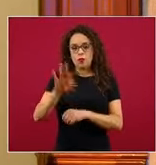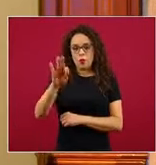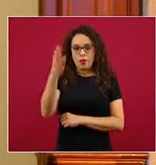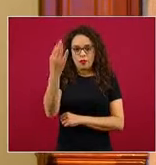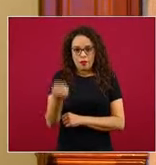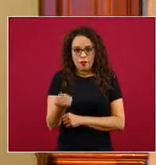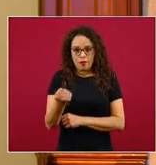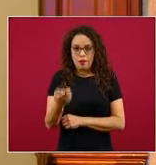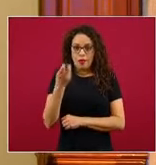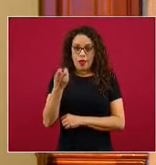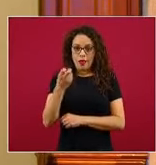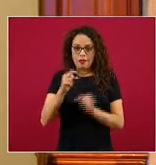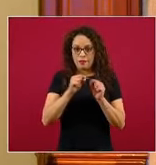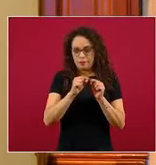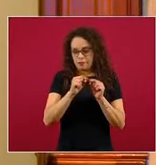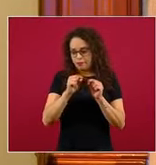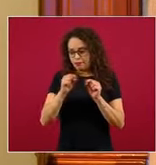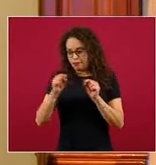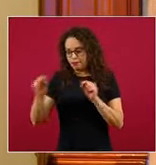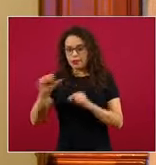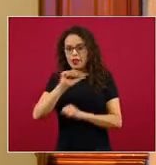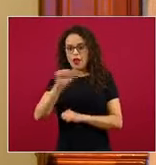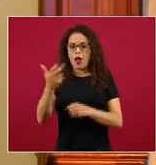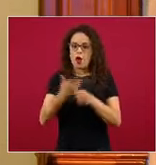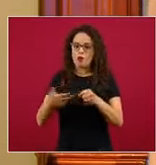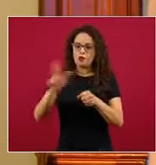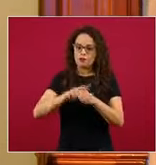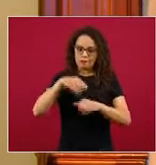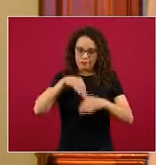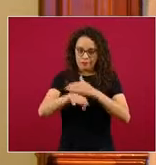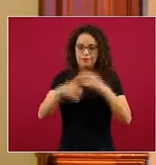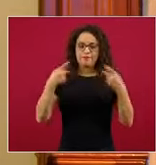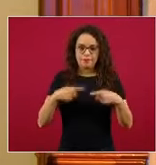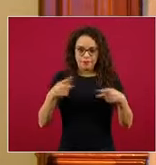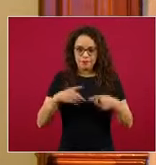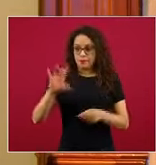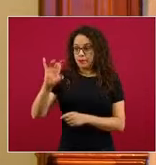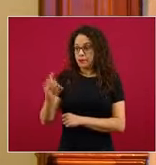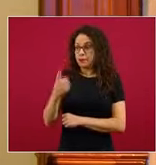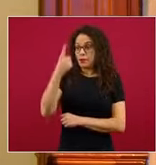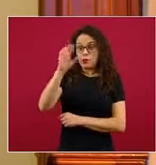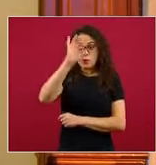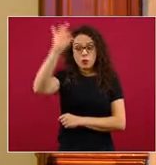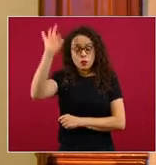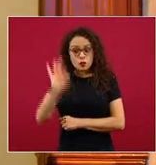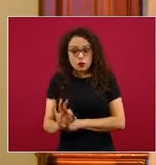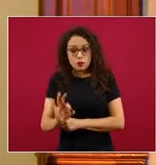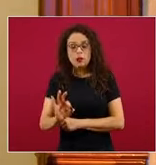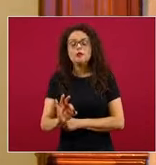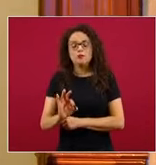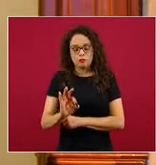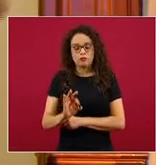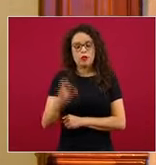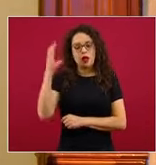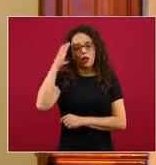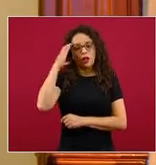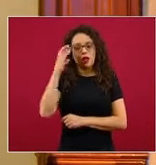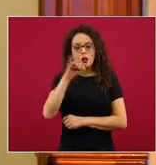49 la curva de casos hospitalizados. 31% es la ocupación de camas con